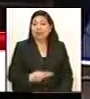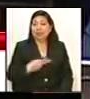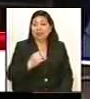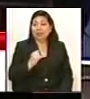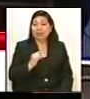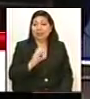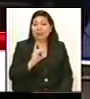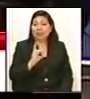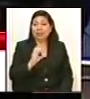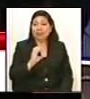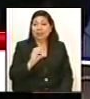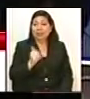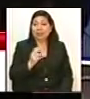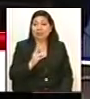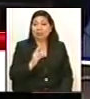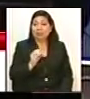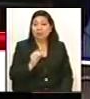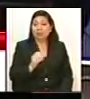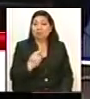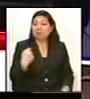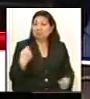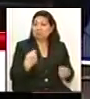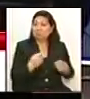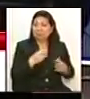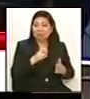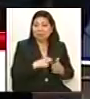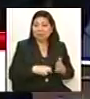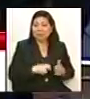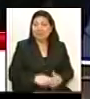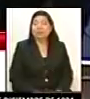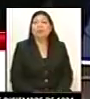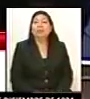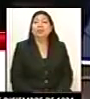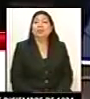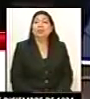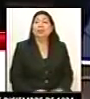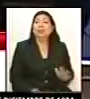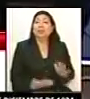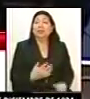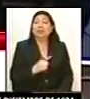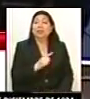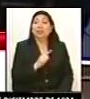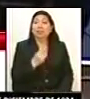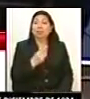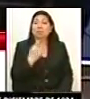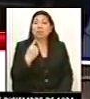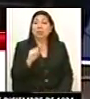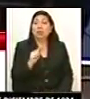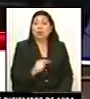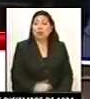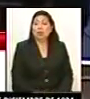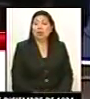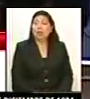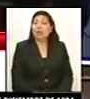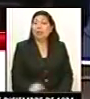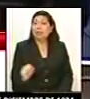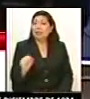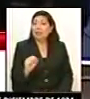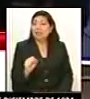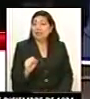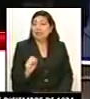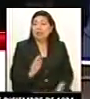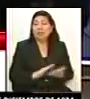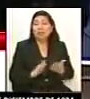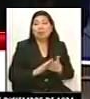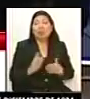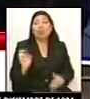hidrocarburos ha permitido que haya una inversión minera de 15 mil millones de soles, de dólares,